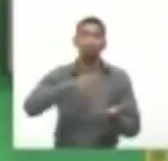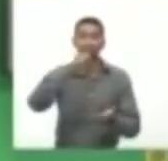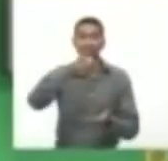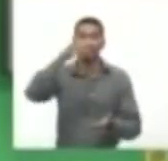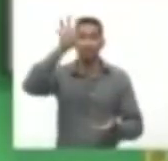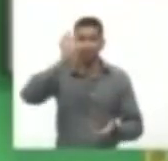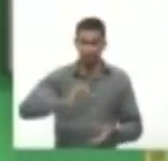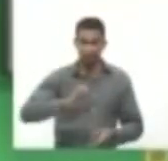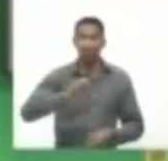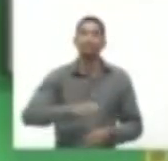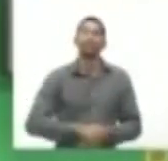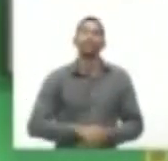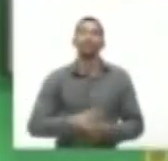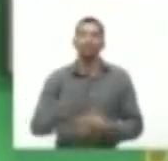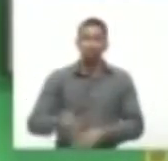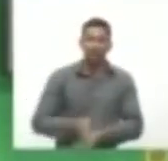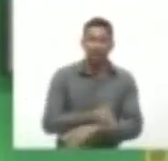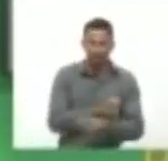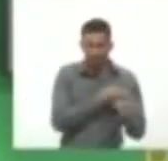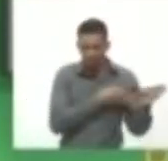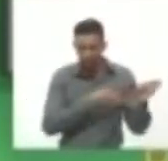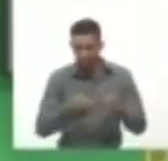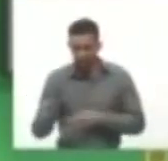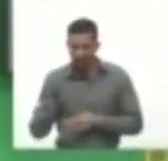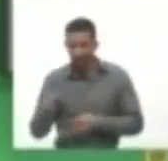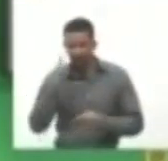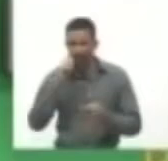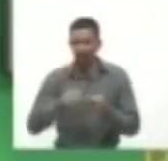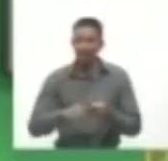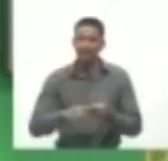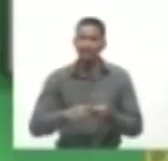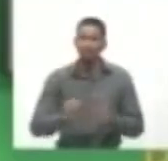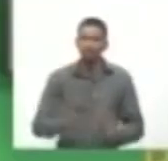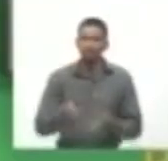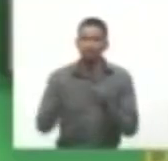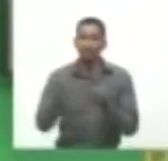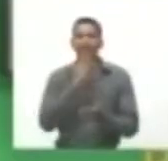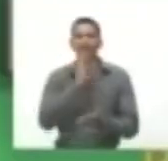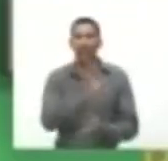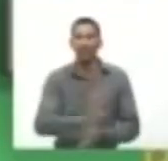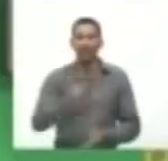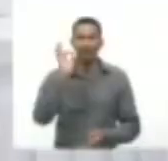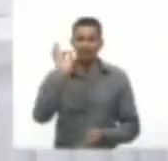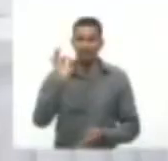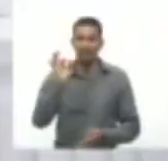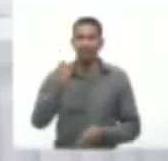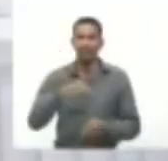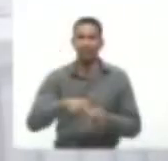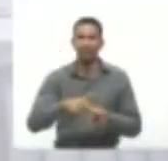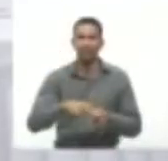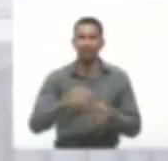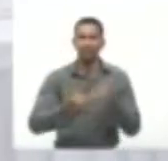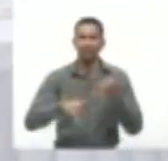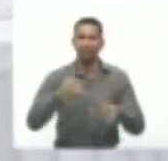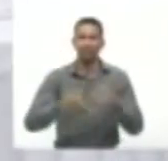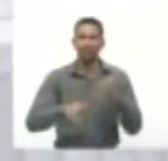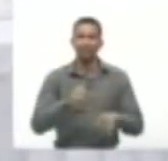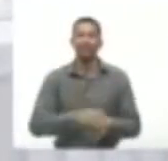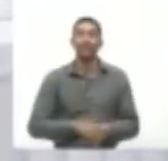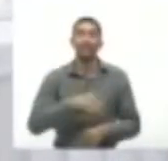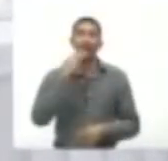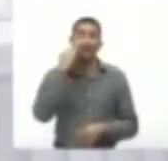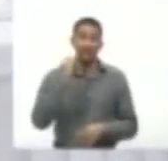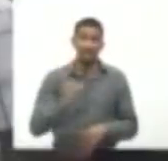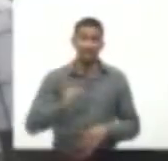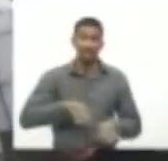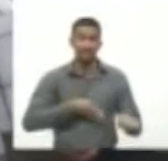planificar para cumplir con los mejores estándares de calidad de estas justas. Cecilia La Chechi Baena, ícono